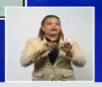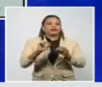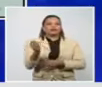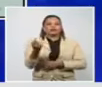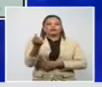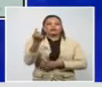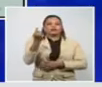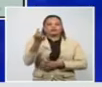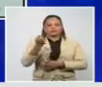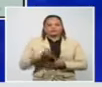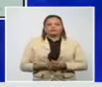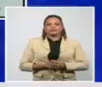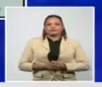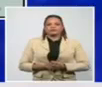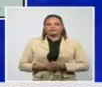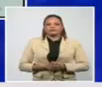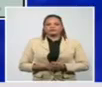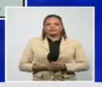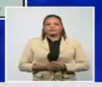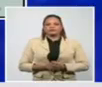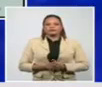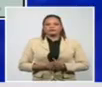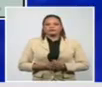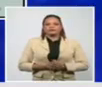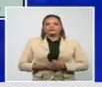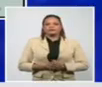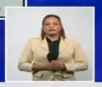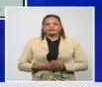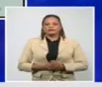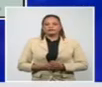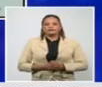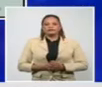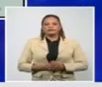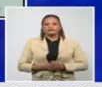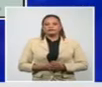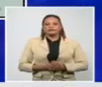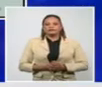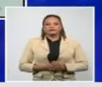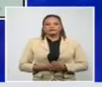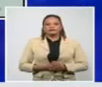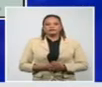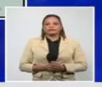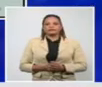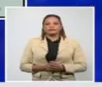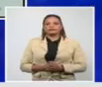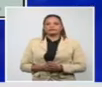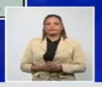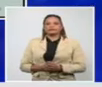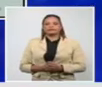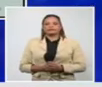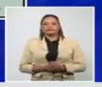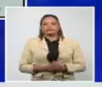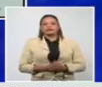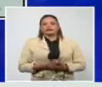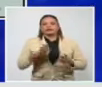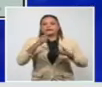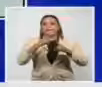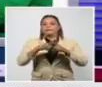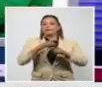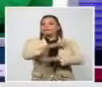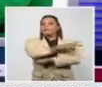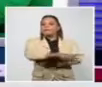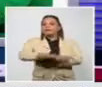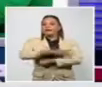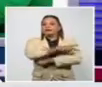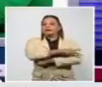ayer importado del municipio especial Isla de la Juventud. Por países,